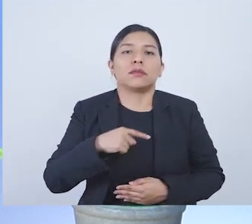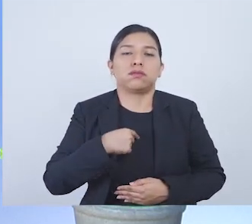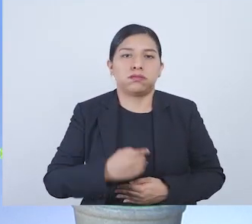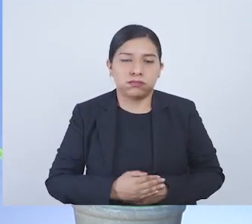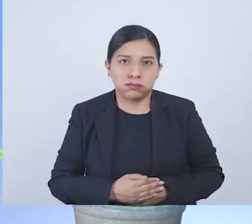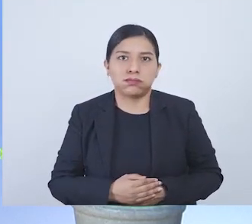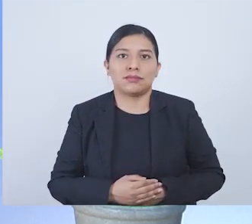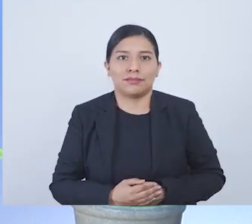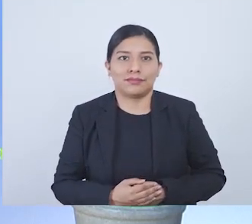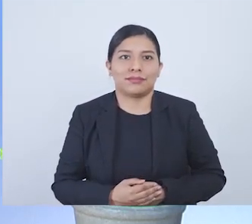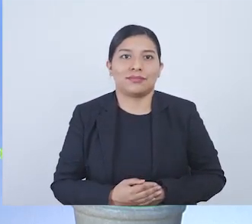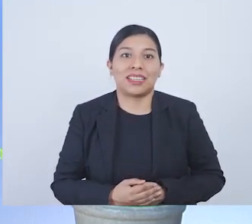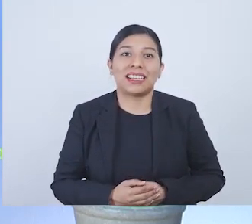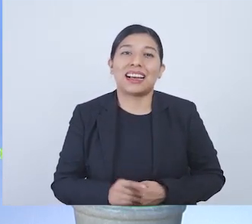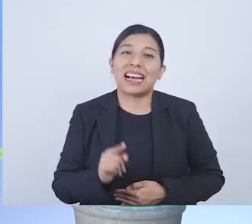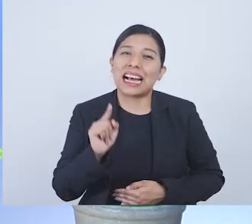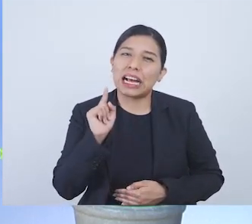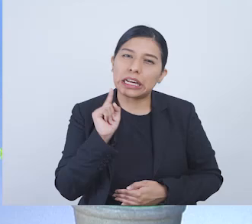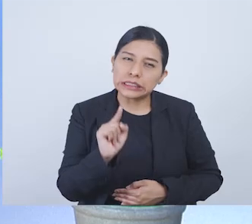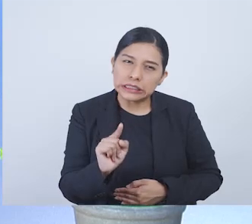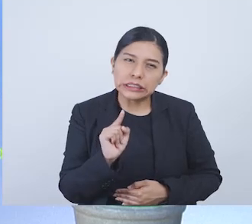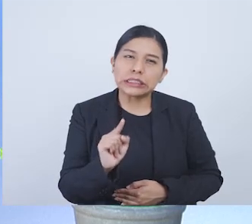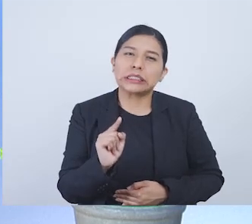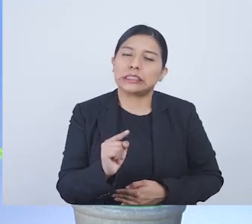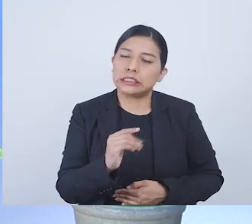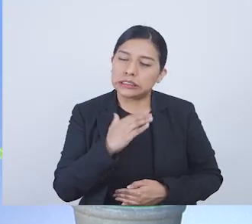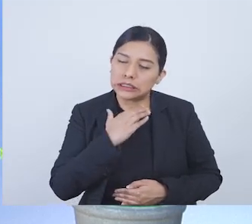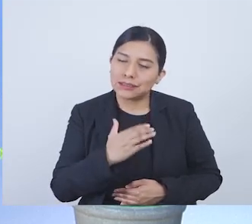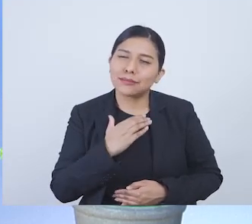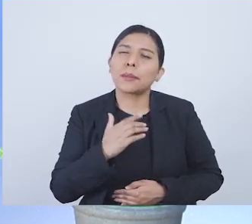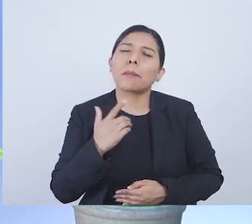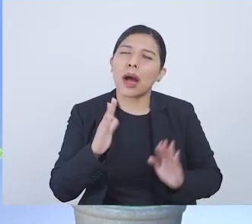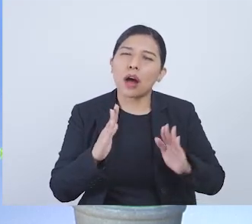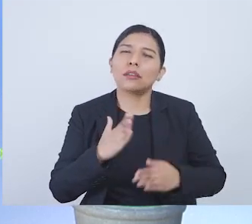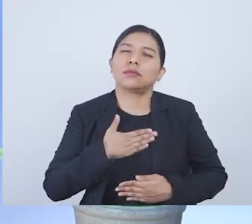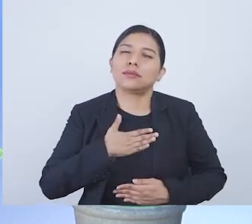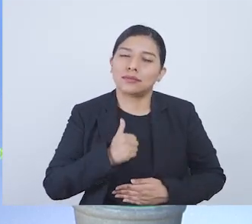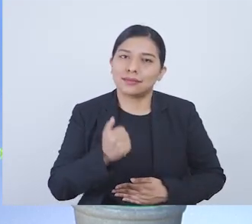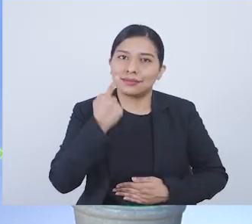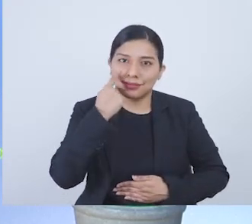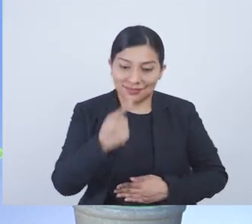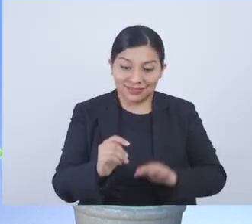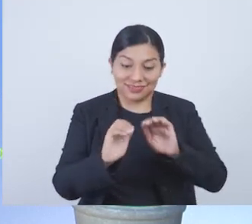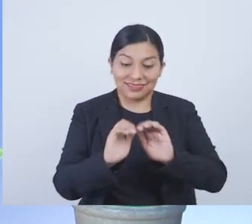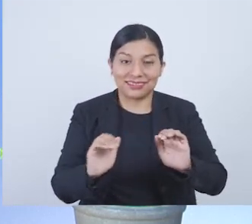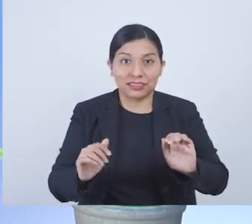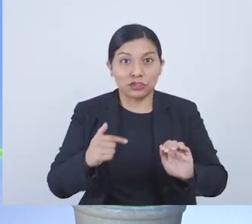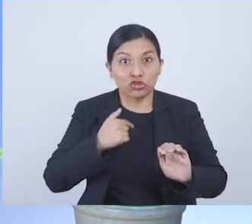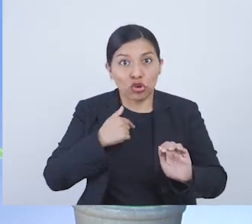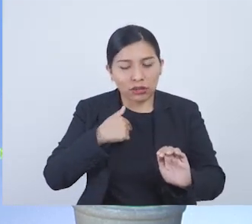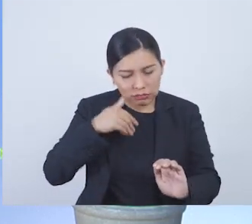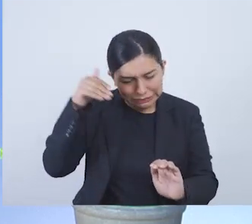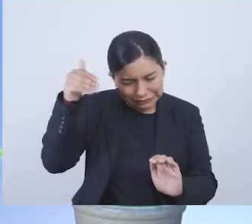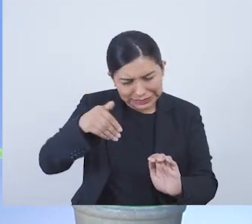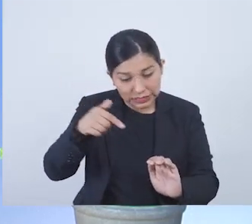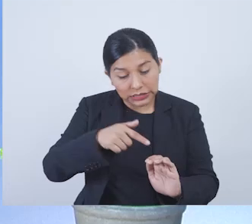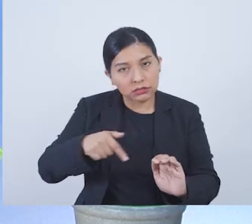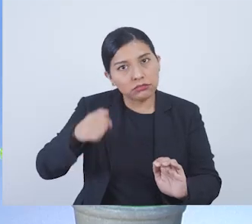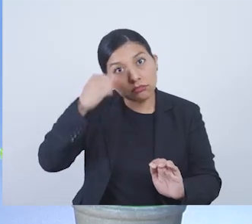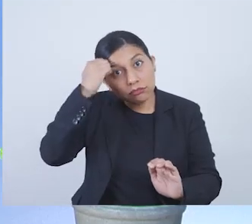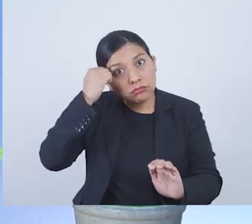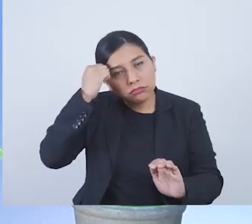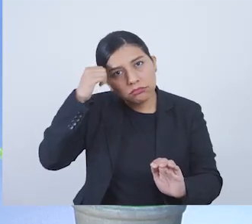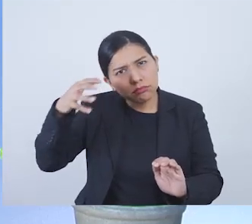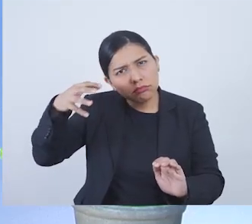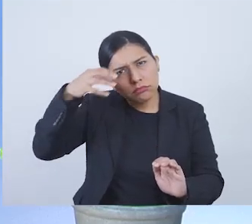dijo, qué satisfacción trabajar con niños, donde yo veo la enseñanza, el aprendizaje, el